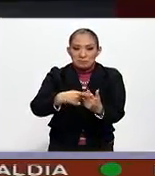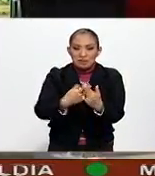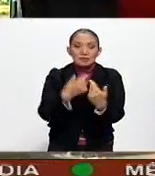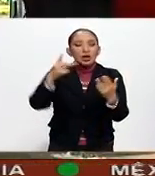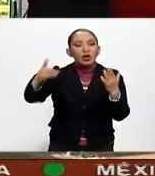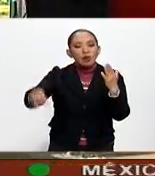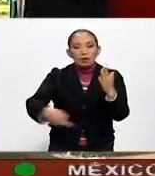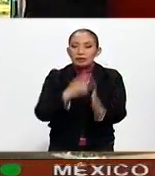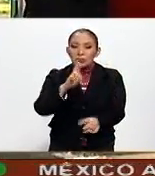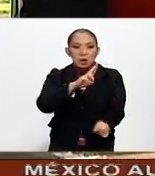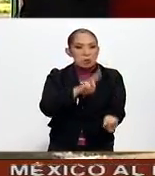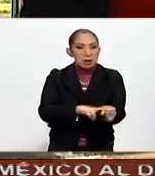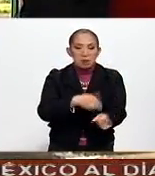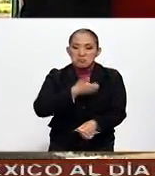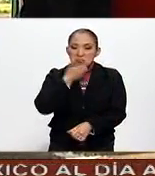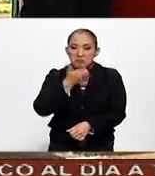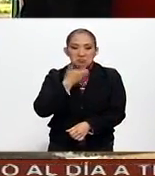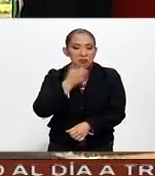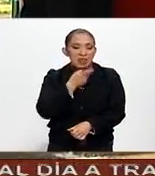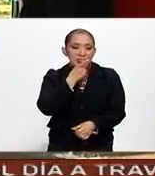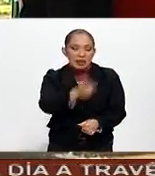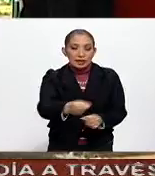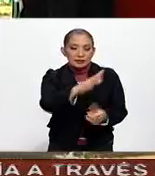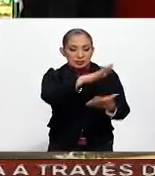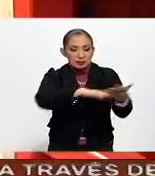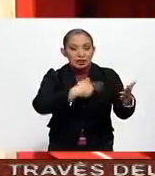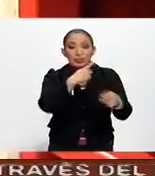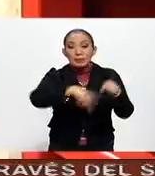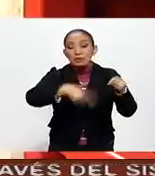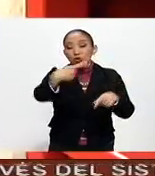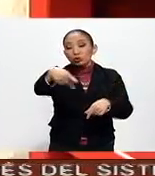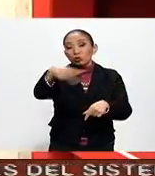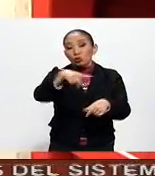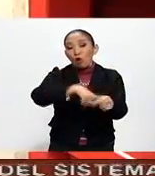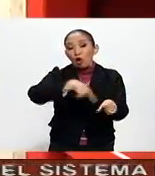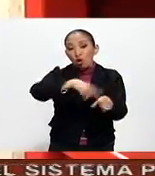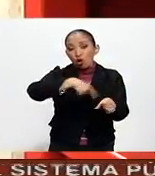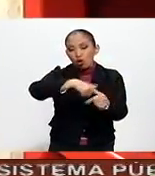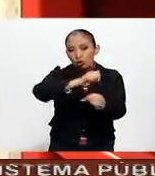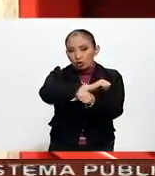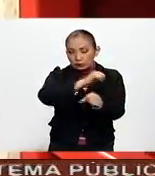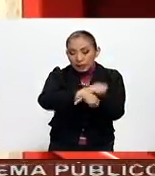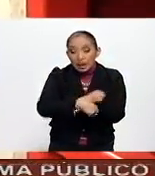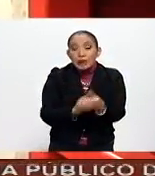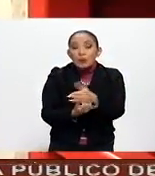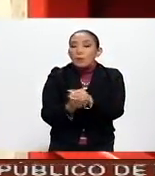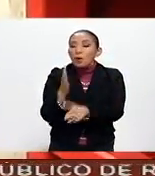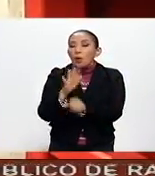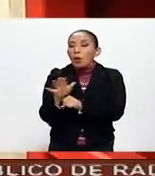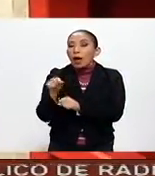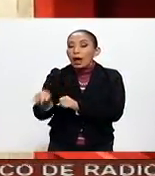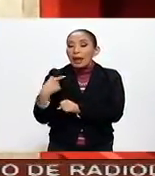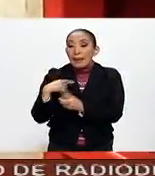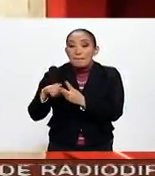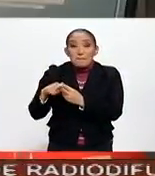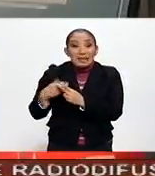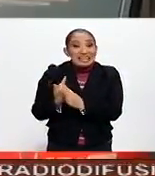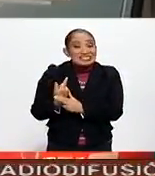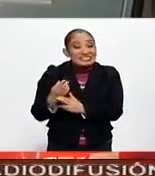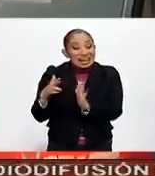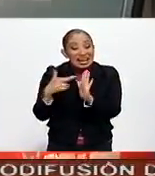se vuelve al rol habitual, es decir, de acuerdo con el holograma que tenga el vehículo. Lo nuevo es que entra en vigor